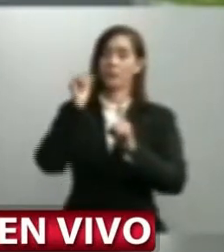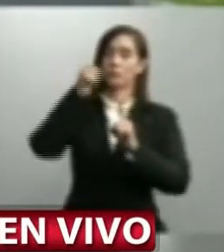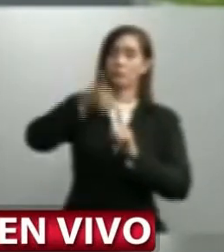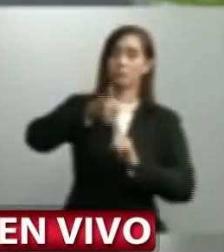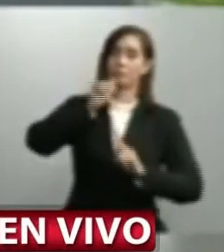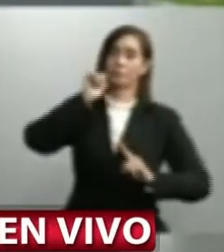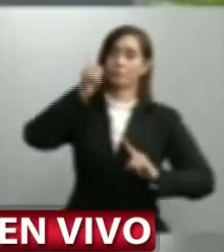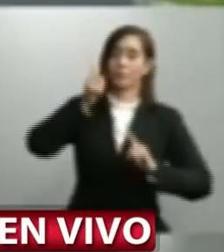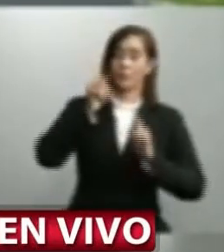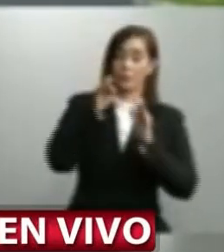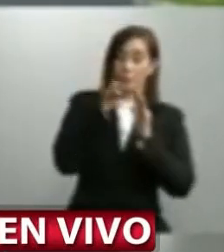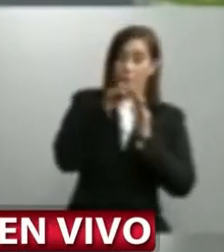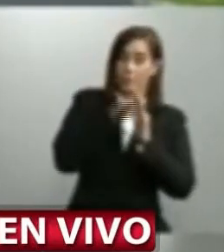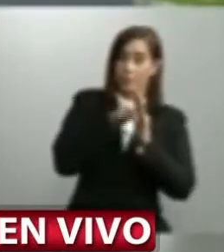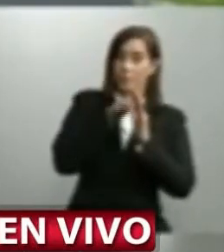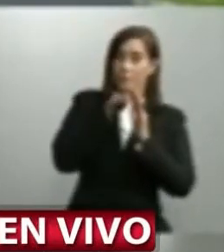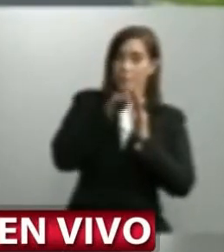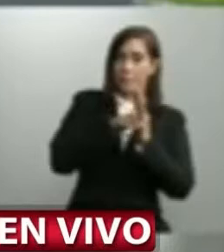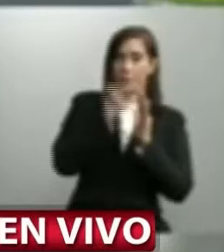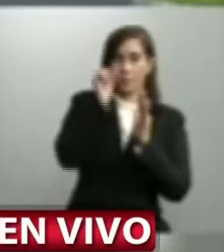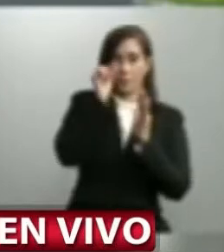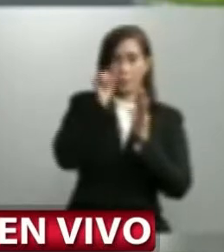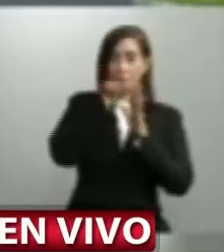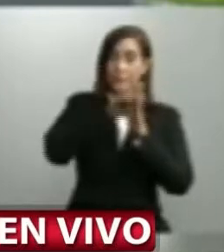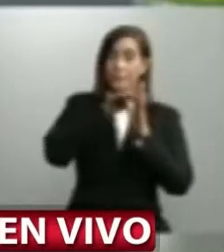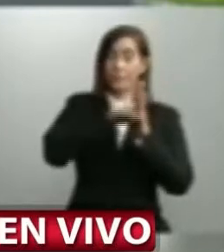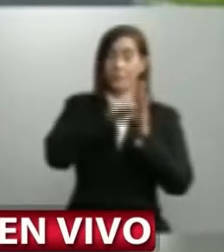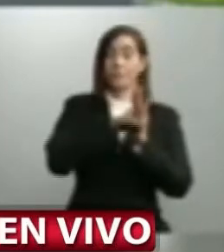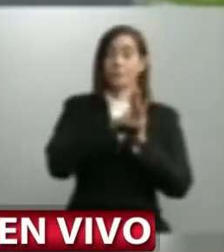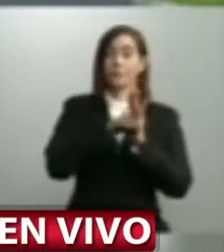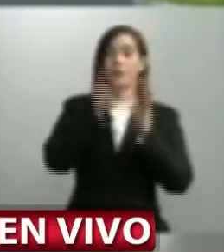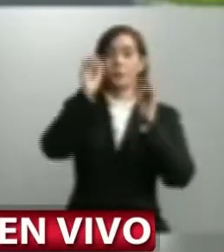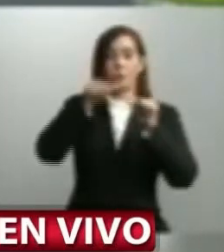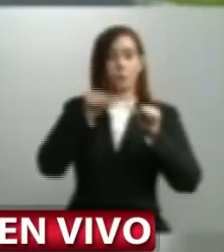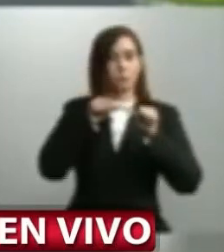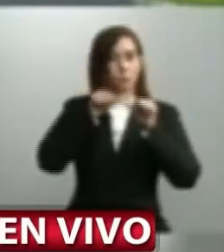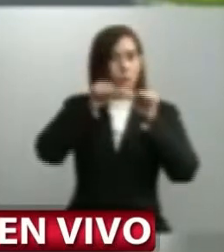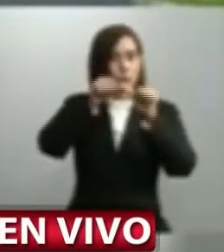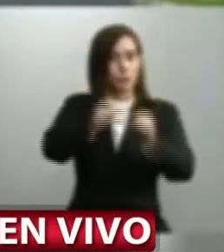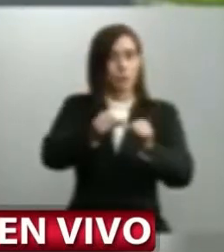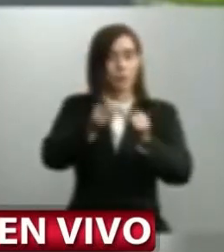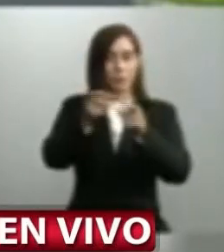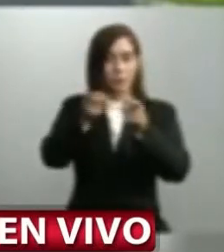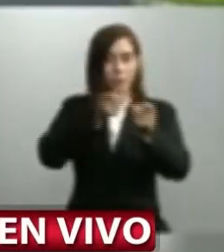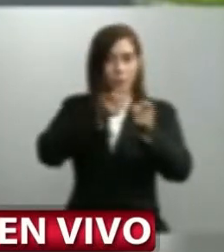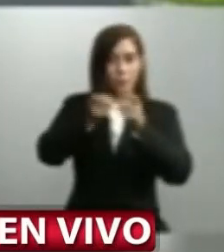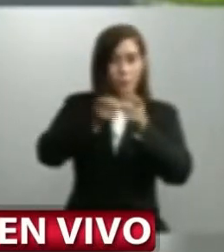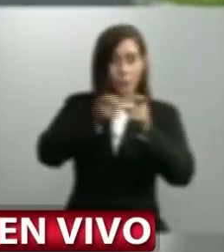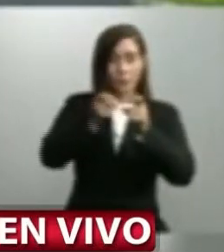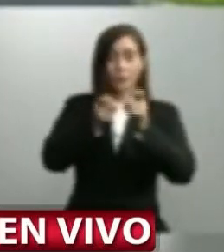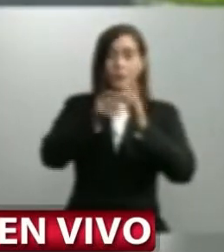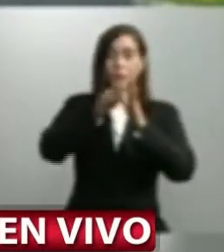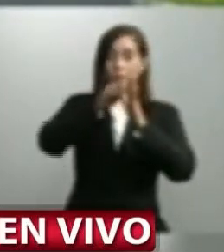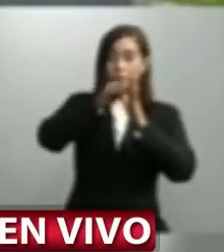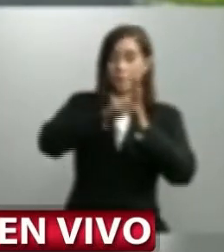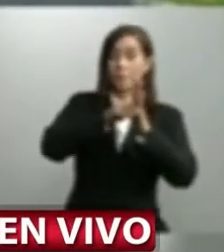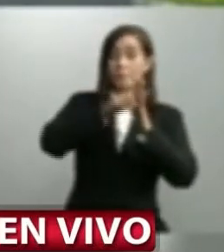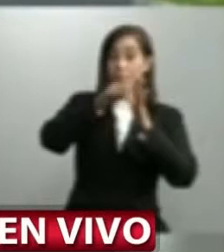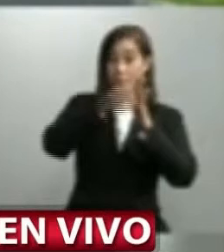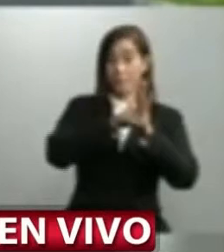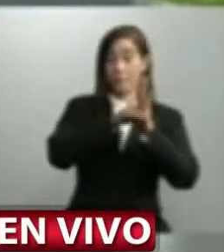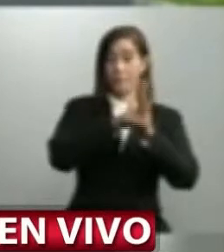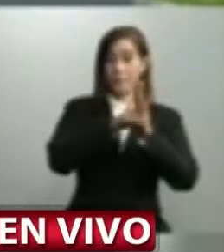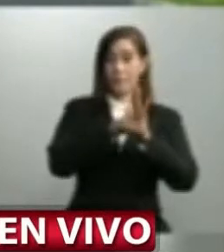a día descendiendo puntitos, puntitos, puntitos, podamos continuar progresivamente